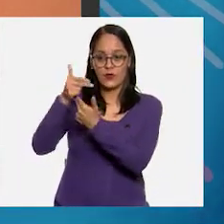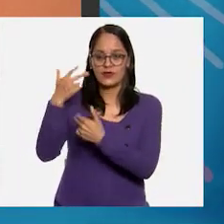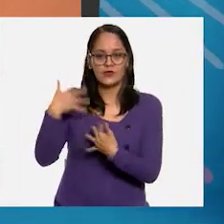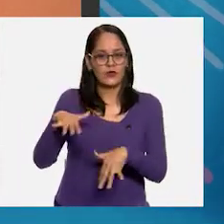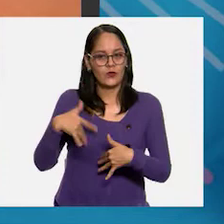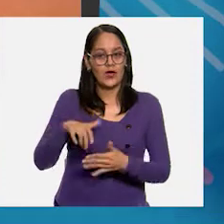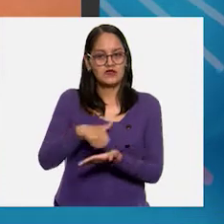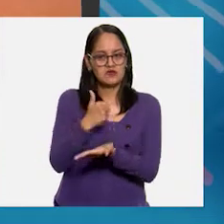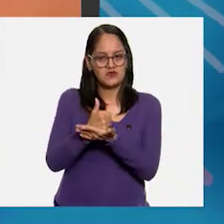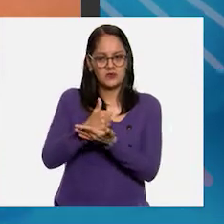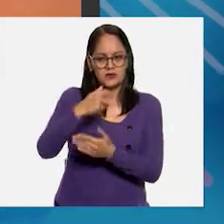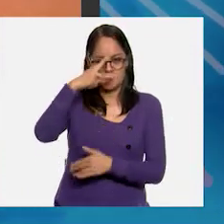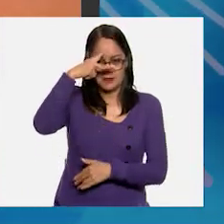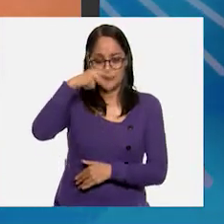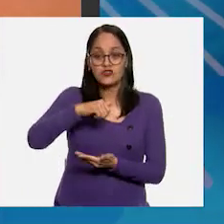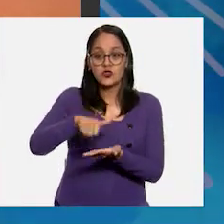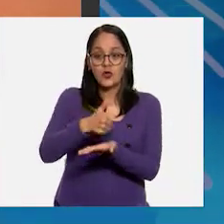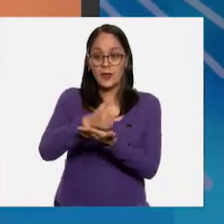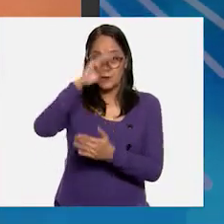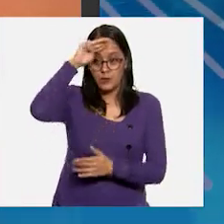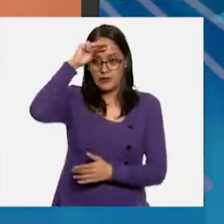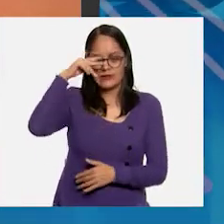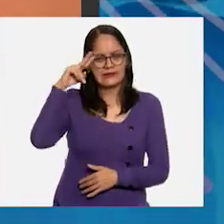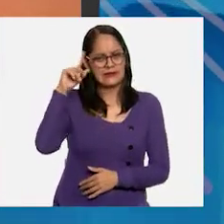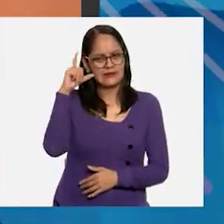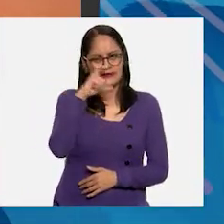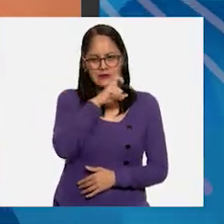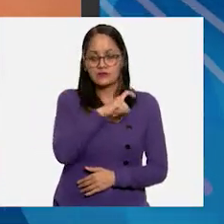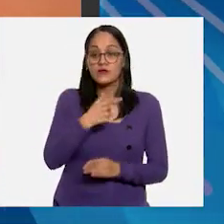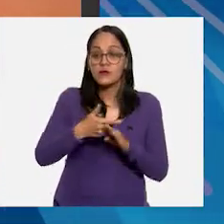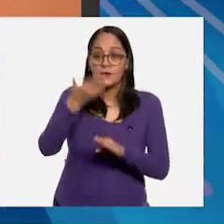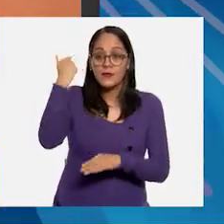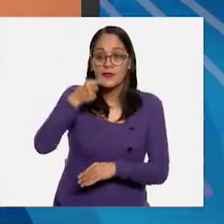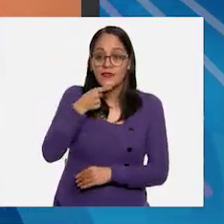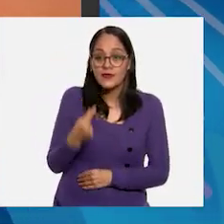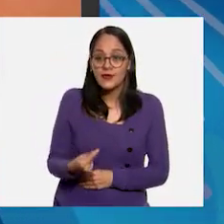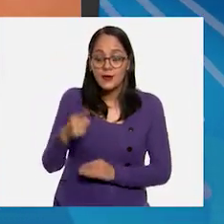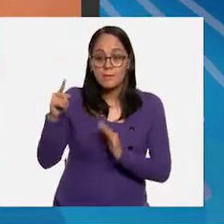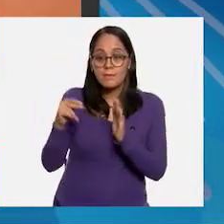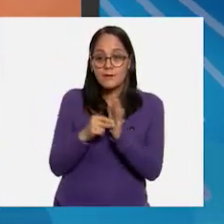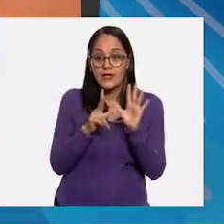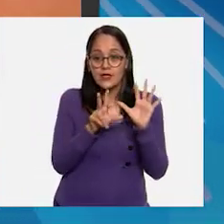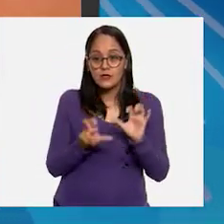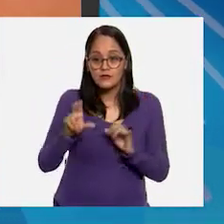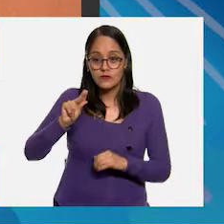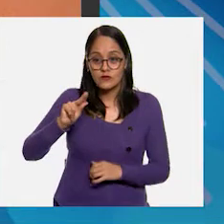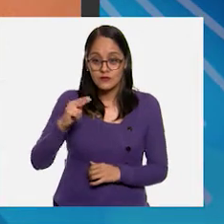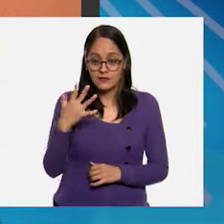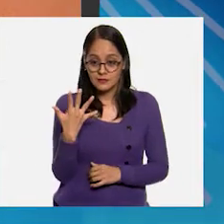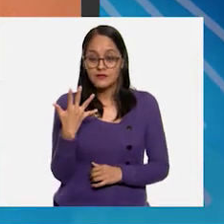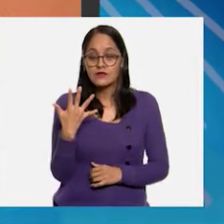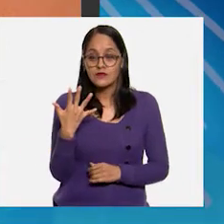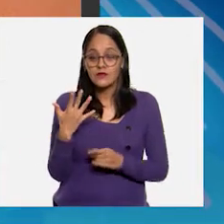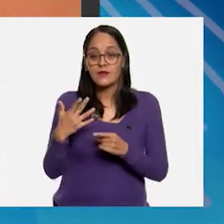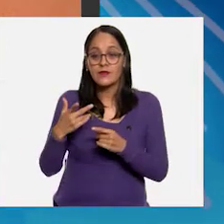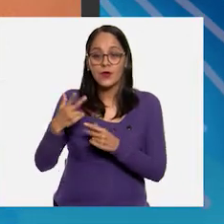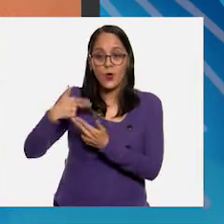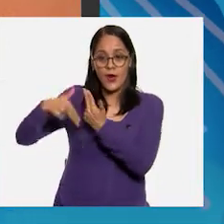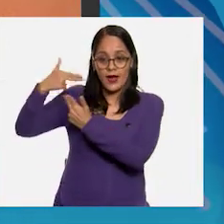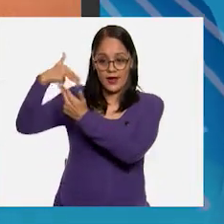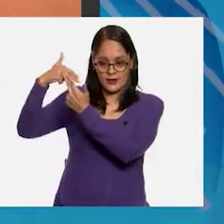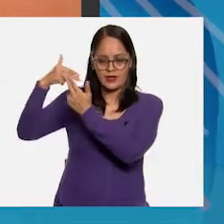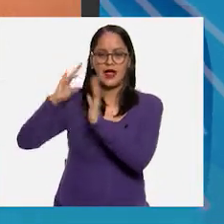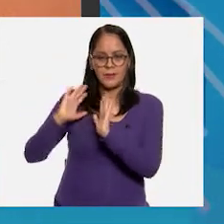ciudad, porque al contrario de este que les cuento cuando yo era muy niña en el 85, el huracán Gilberto, el Alex en el